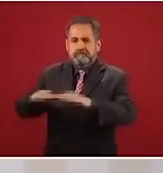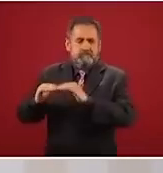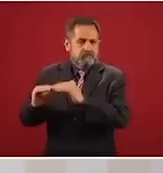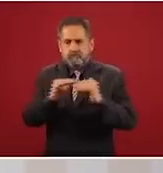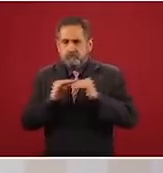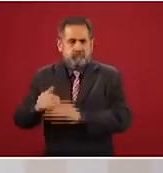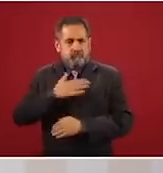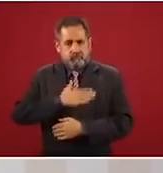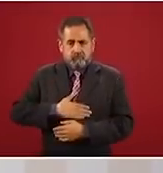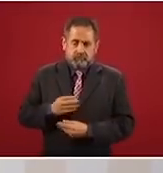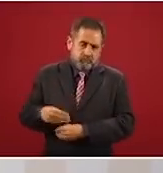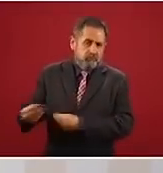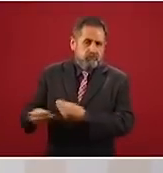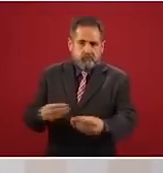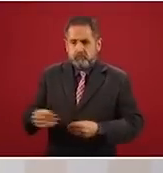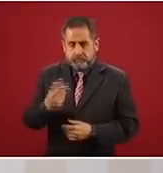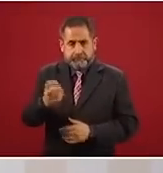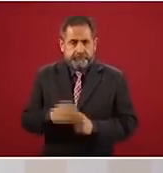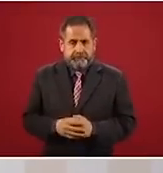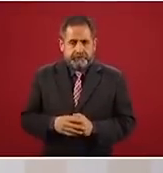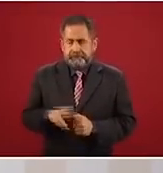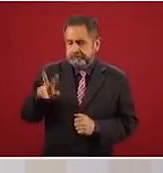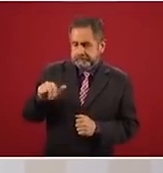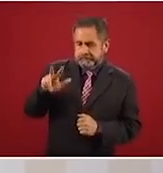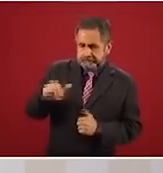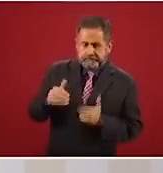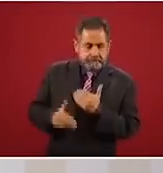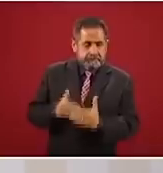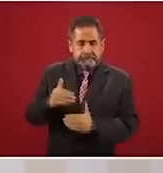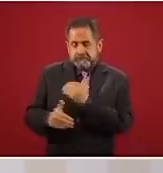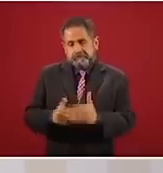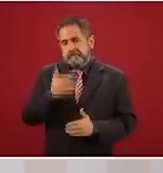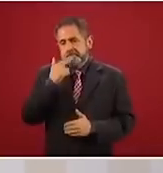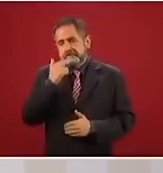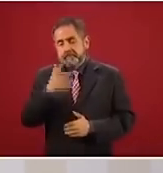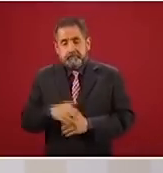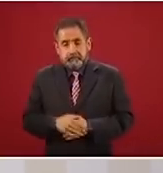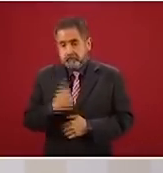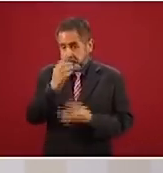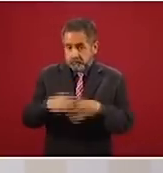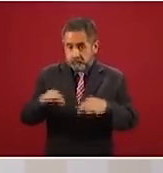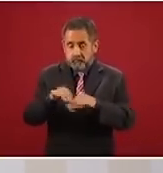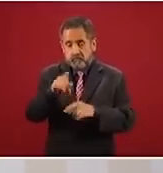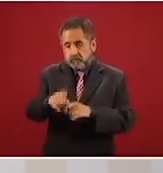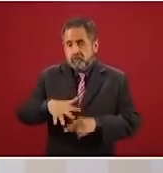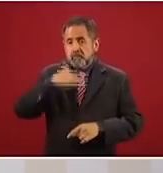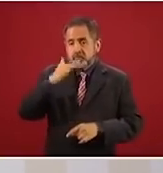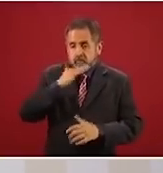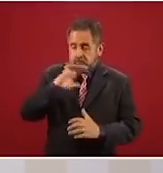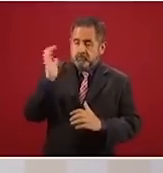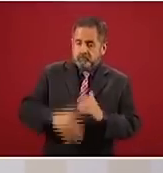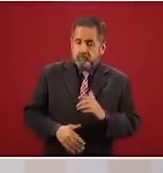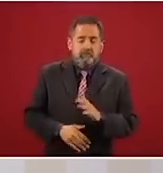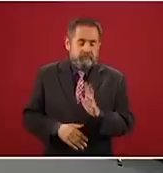equidad. Entonces, ahí vamos avanzando, pero sí es muy importante acabar con la corrupción.